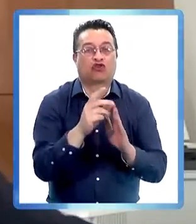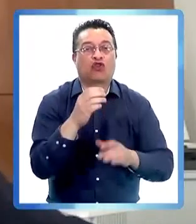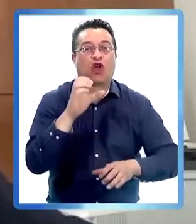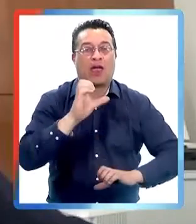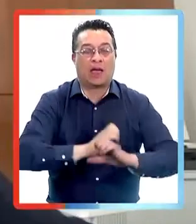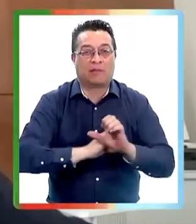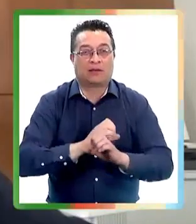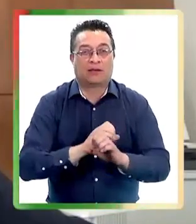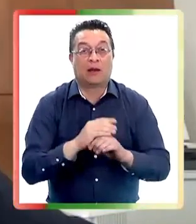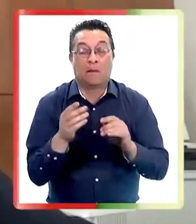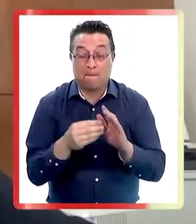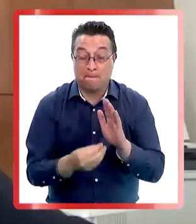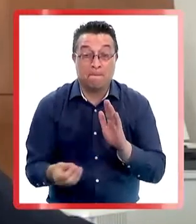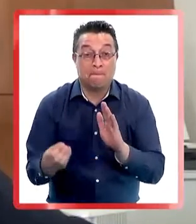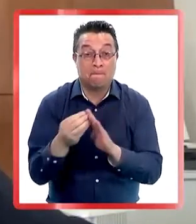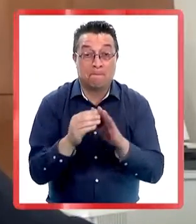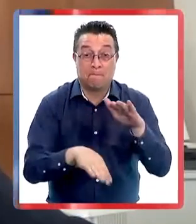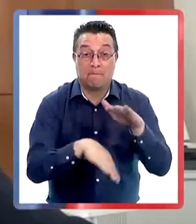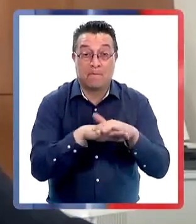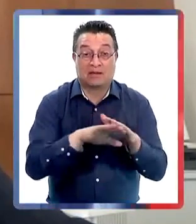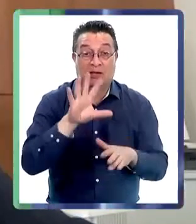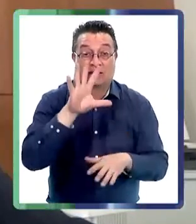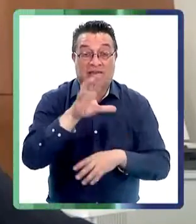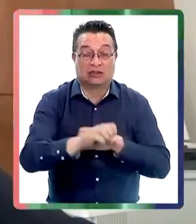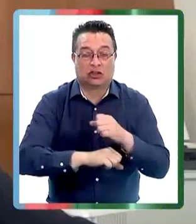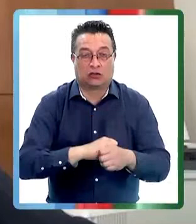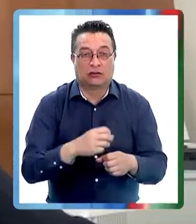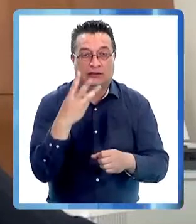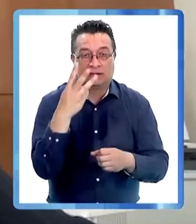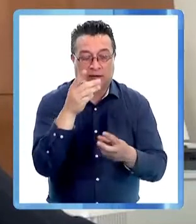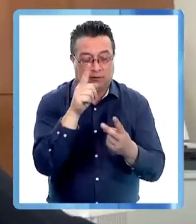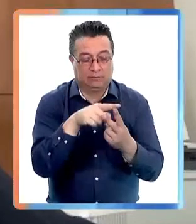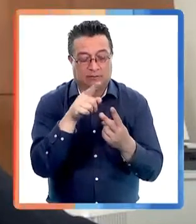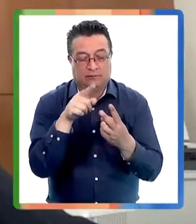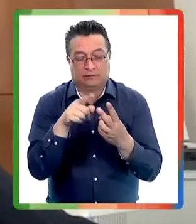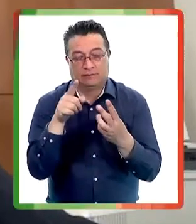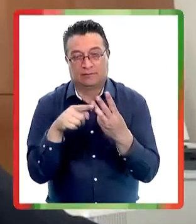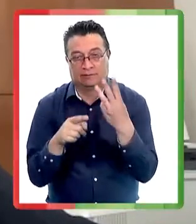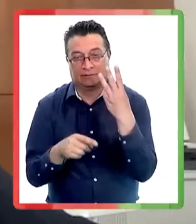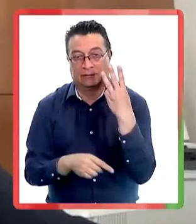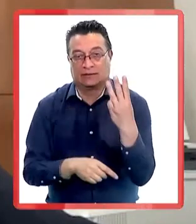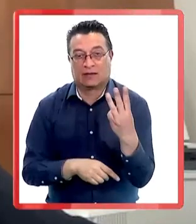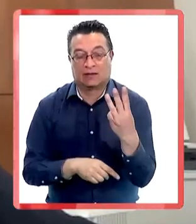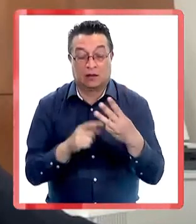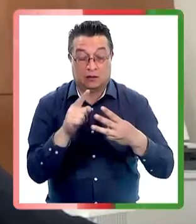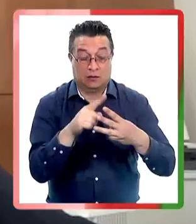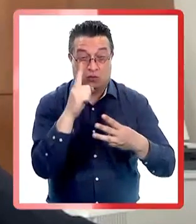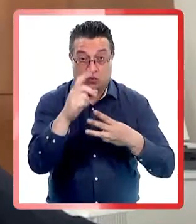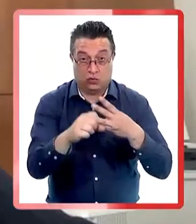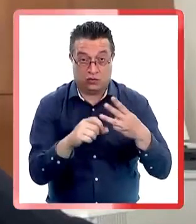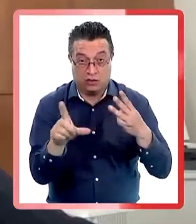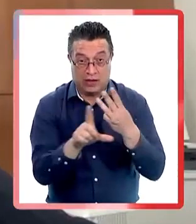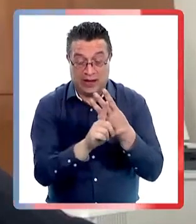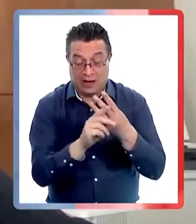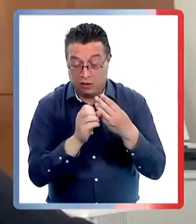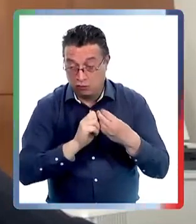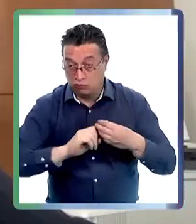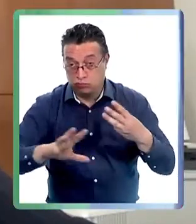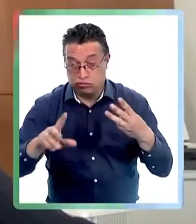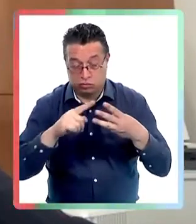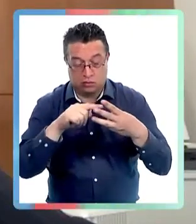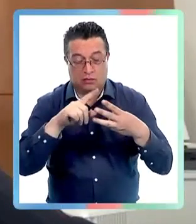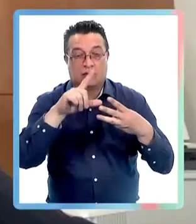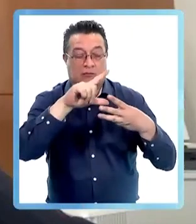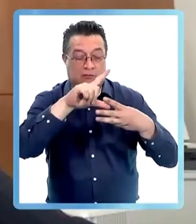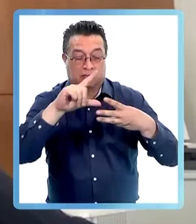Ahora, la gradualidad máxima es de 5 años y va a operar en 3 momentos. Al primer año de la ley, desde publicada, se va a